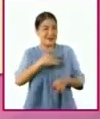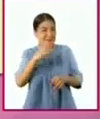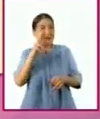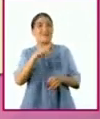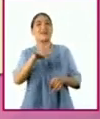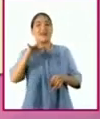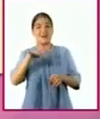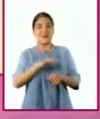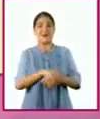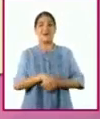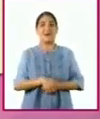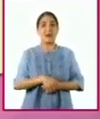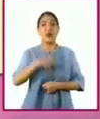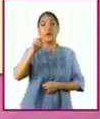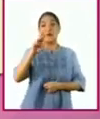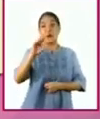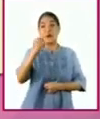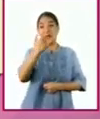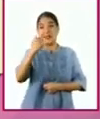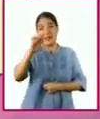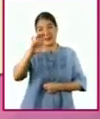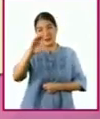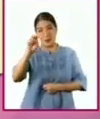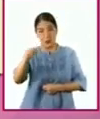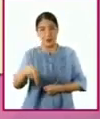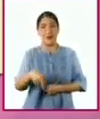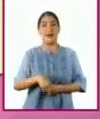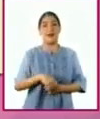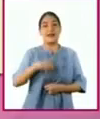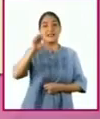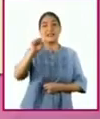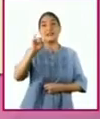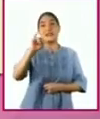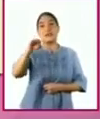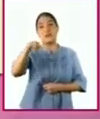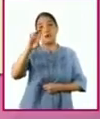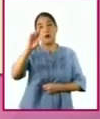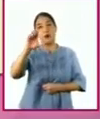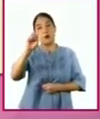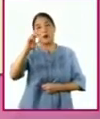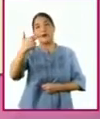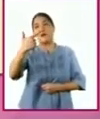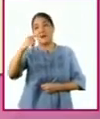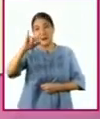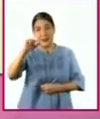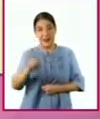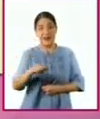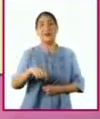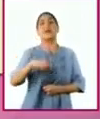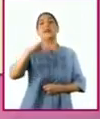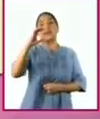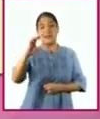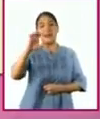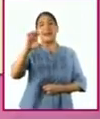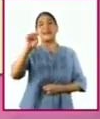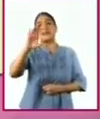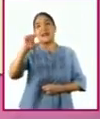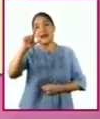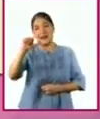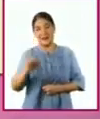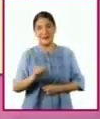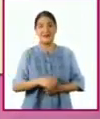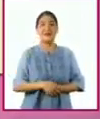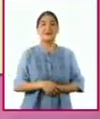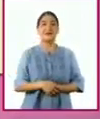A. Proyección. B. Simbología. O C. Escala.